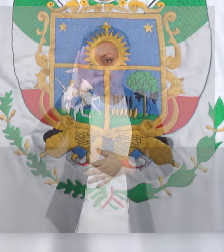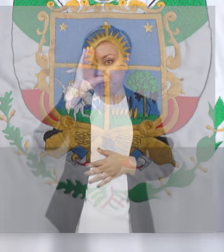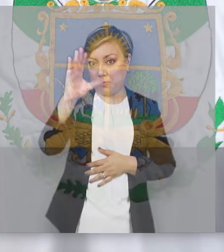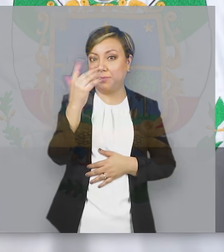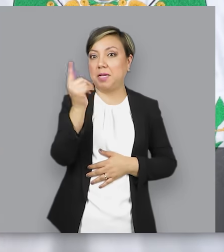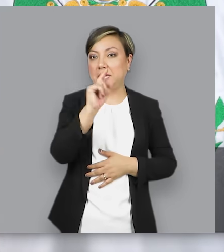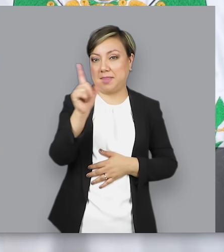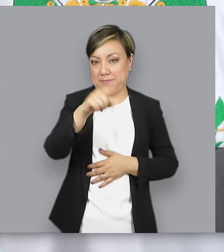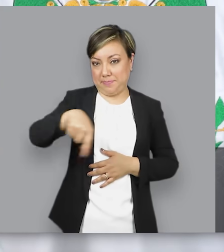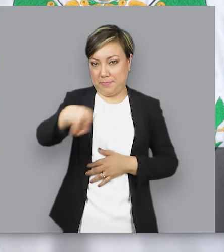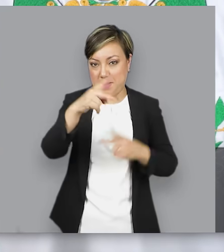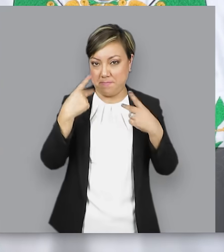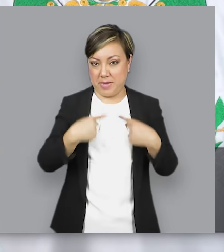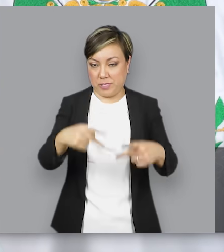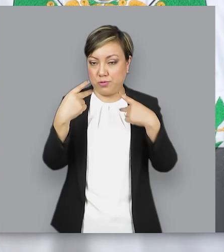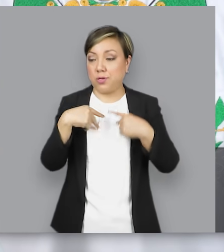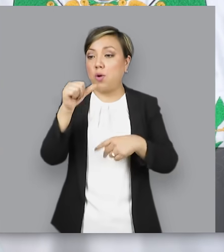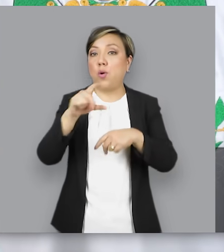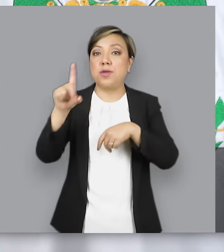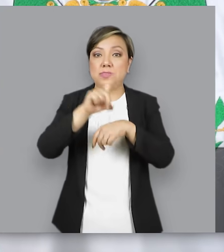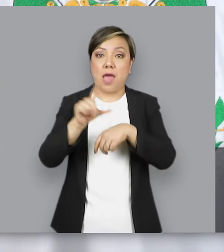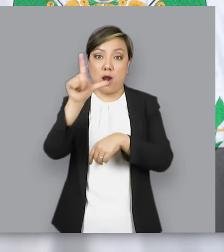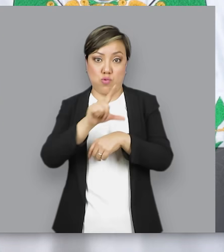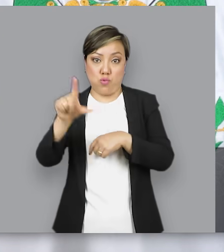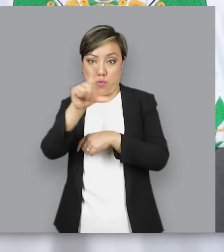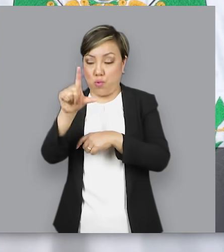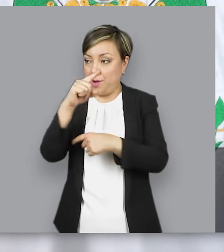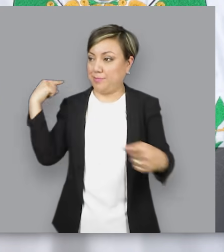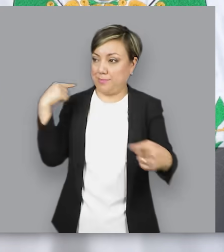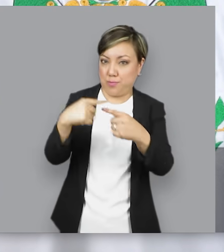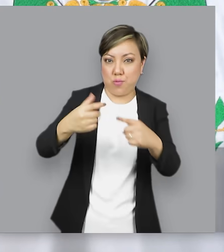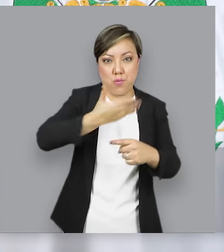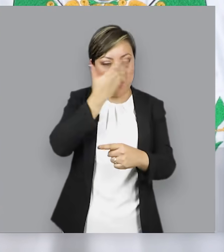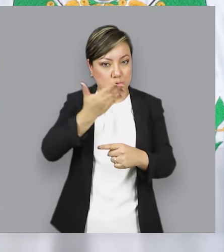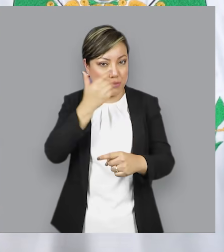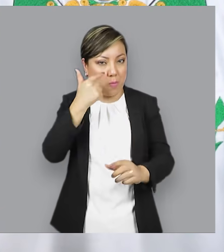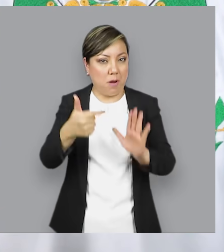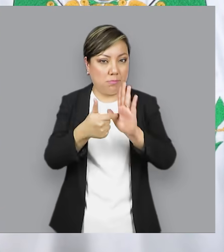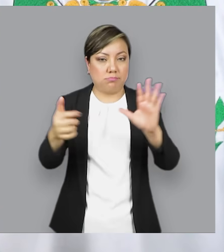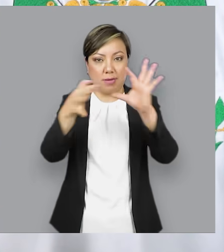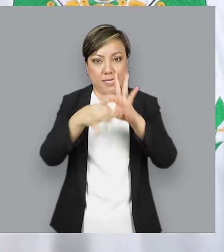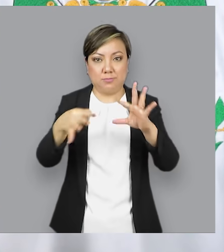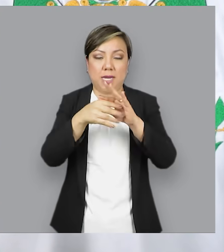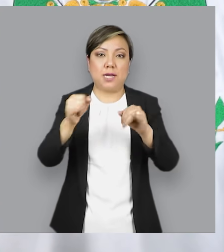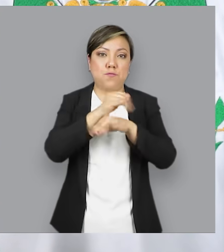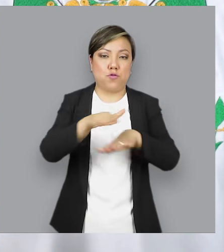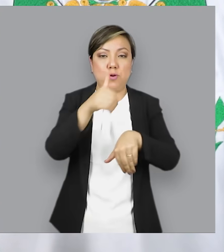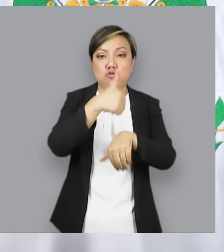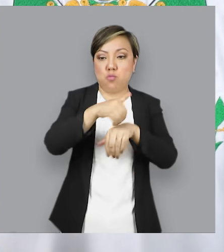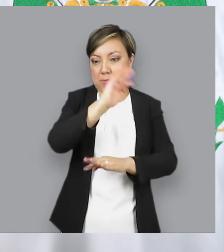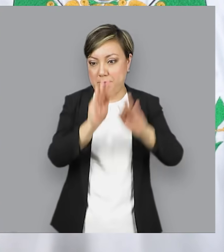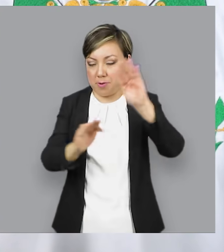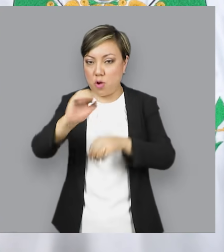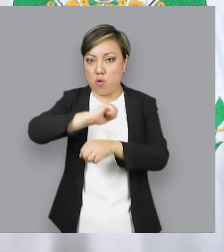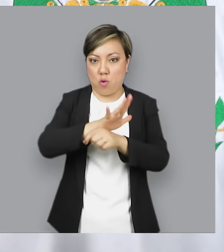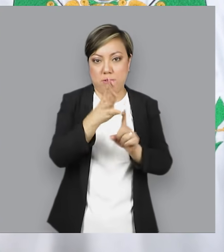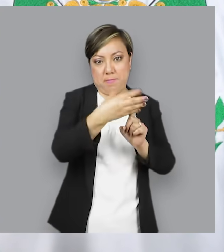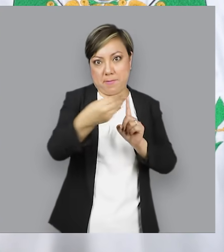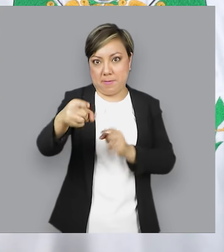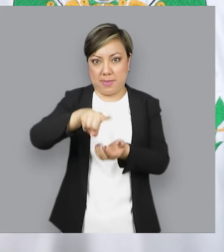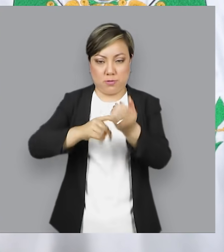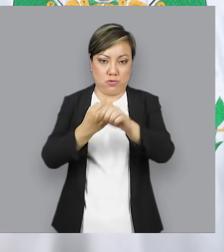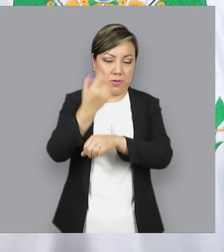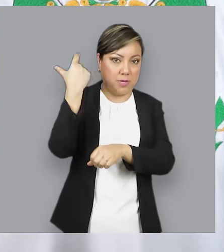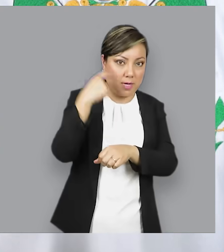Hola, ¿qué tal? Hoy, como todos los lunes, dedicaremos esta edición de la vocería para mostrarte el comportamiento numérico de COVID-19 en el